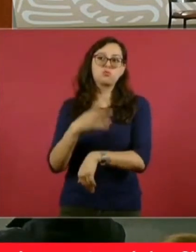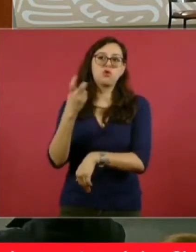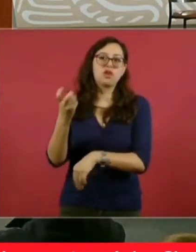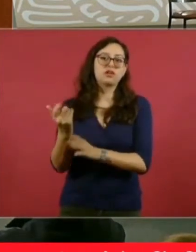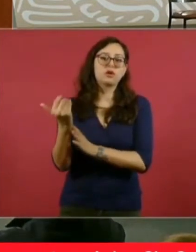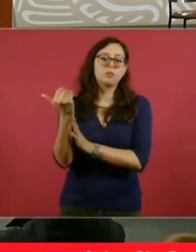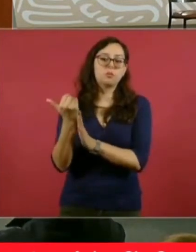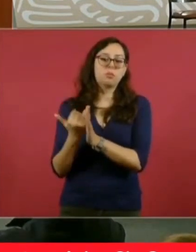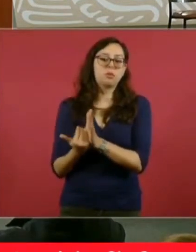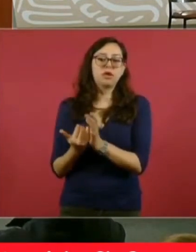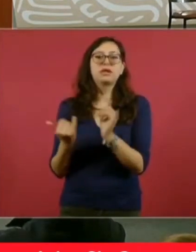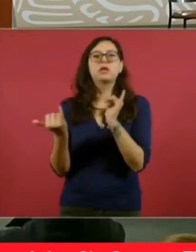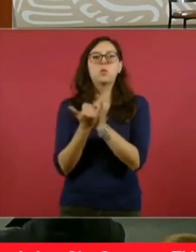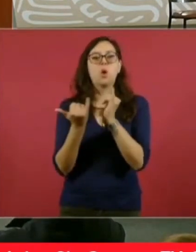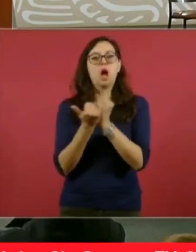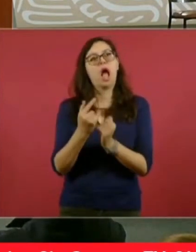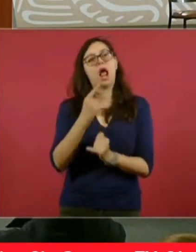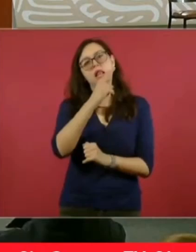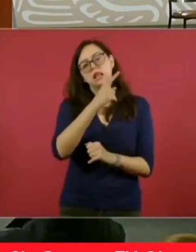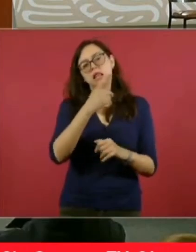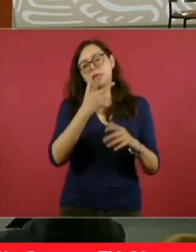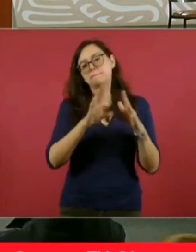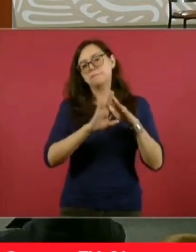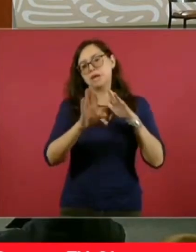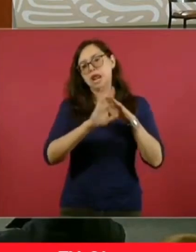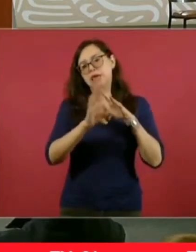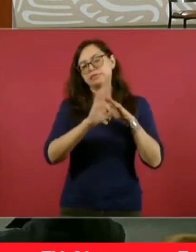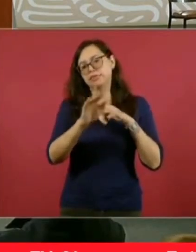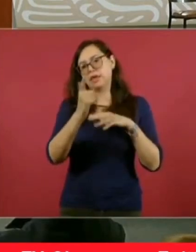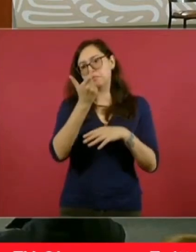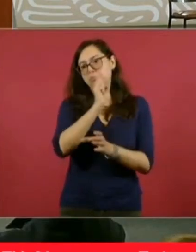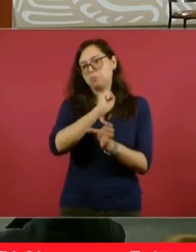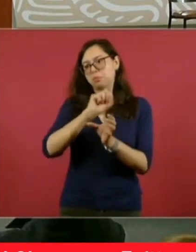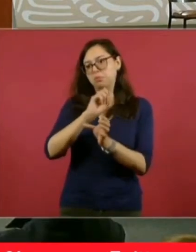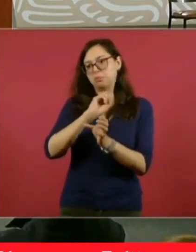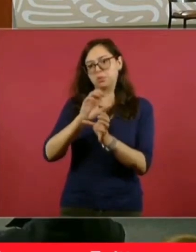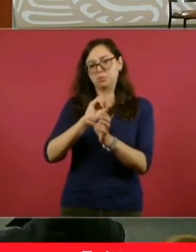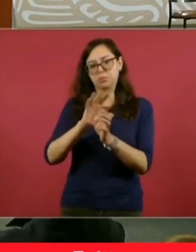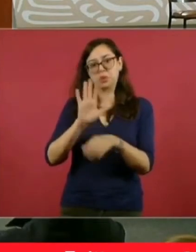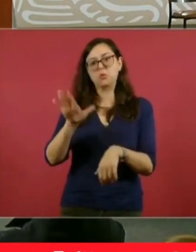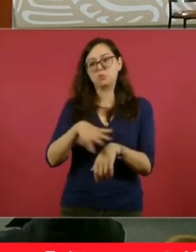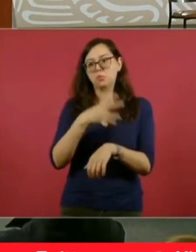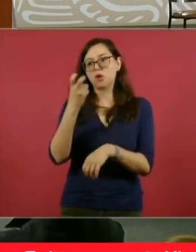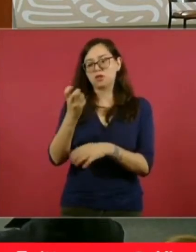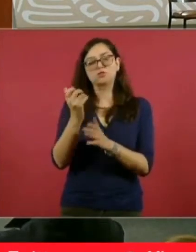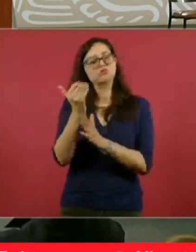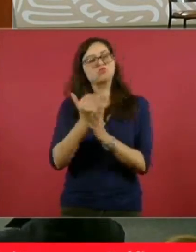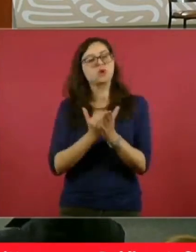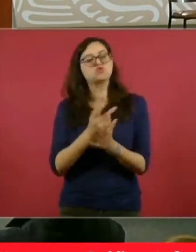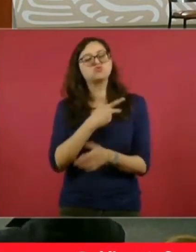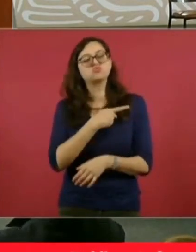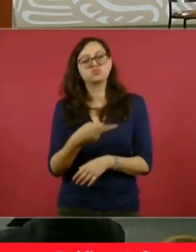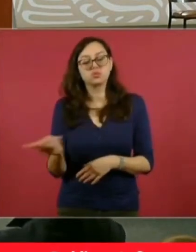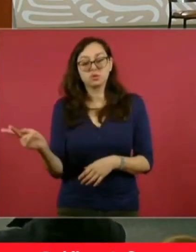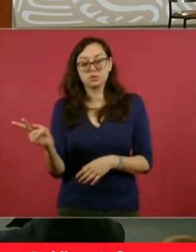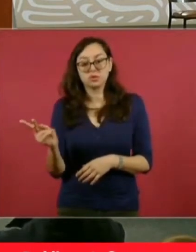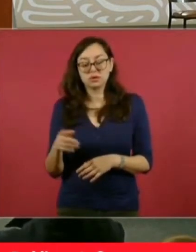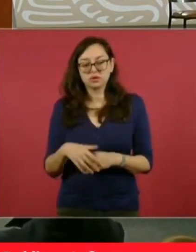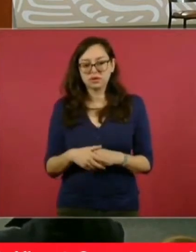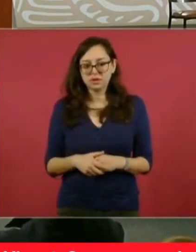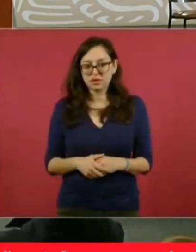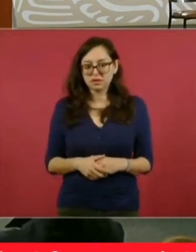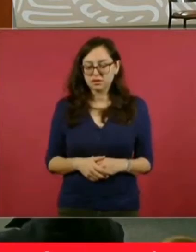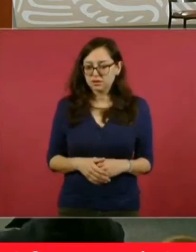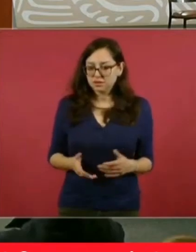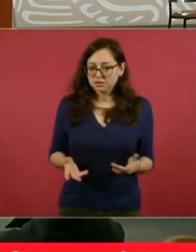de la pobreza, y que tampoco habría disminuido la pobreza más que en otros sexenios. Todo esto que dijo